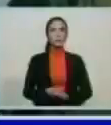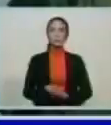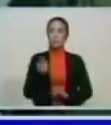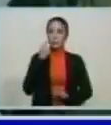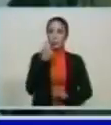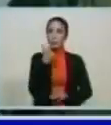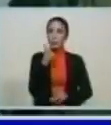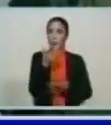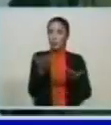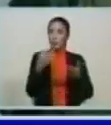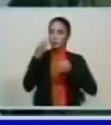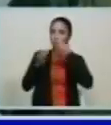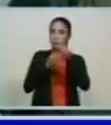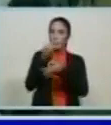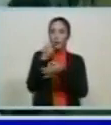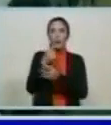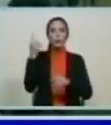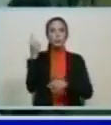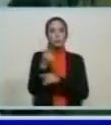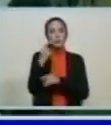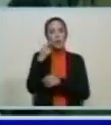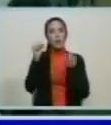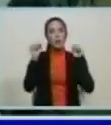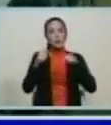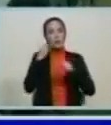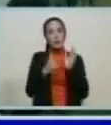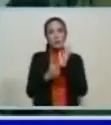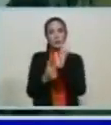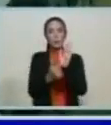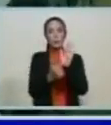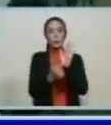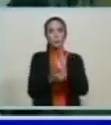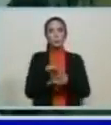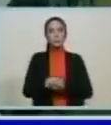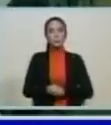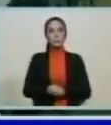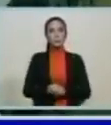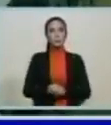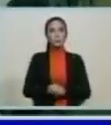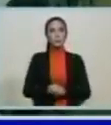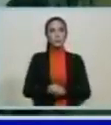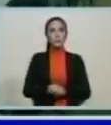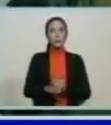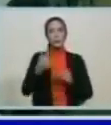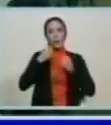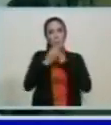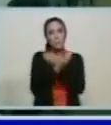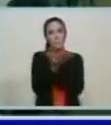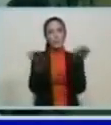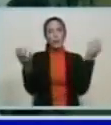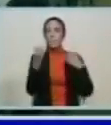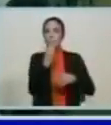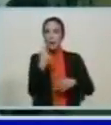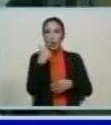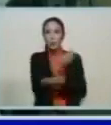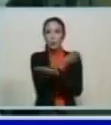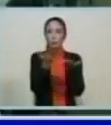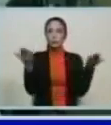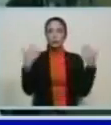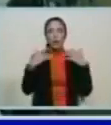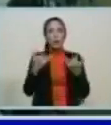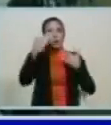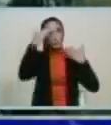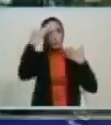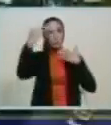te lo ha dicho y es así. Y digo más, frente a este hermoso pueblo de Puerto Cabello, le envío un